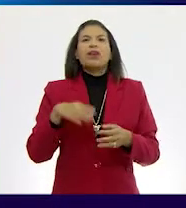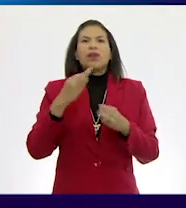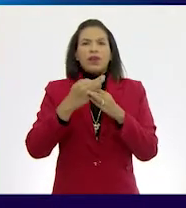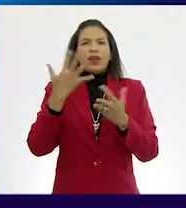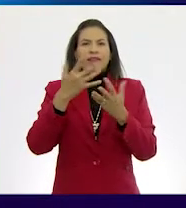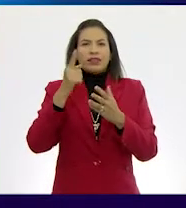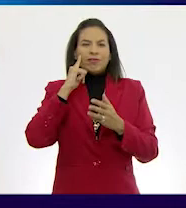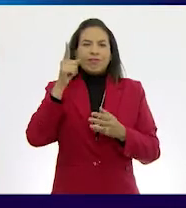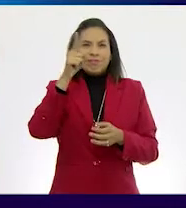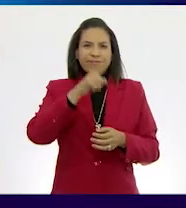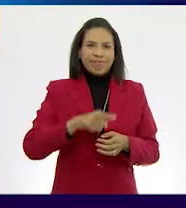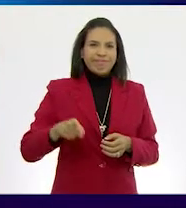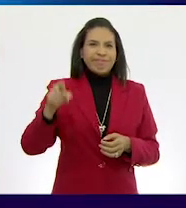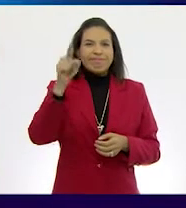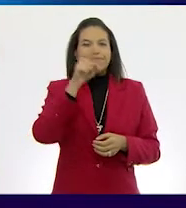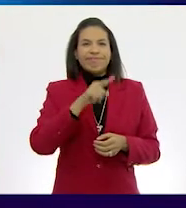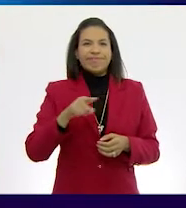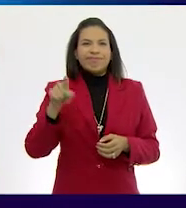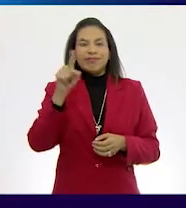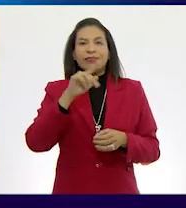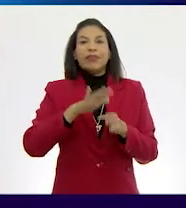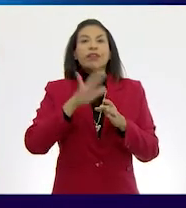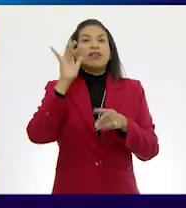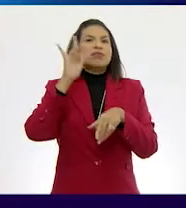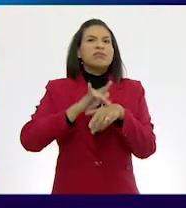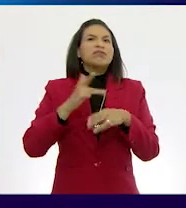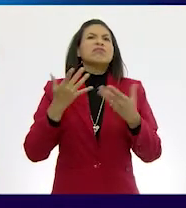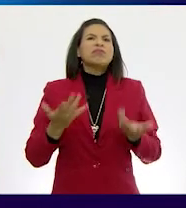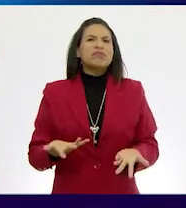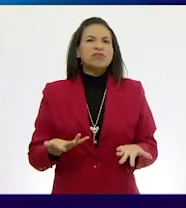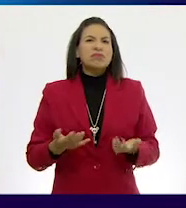hacer girar la ruleta y caen